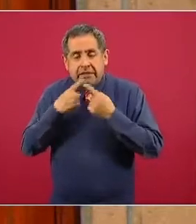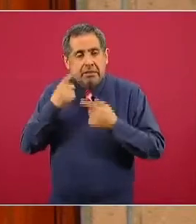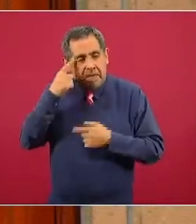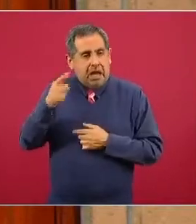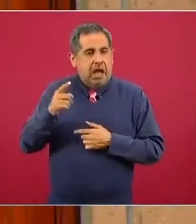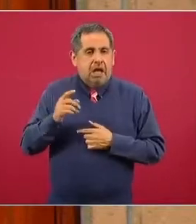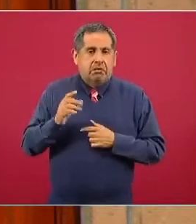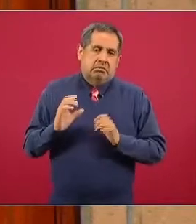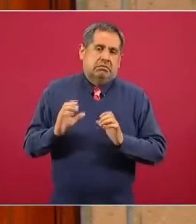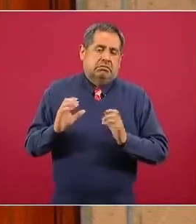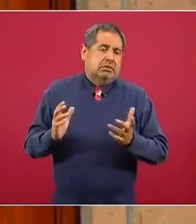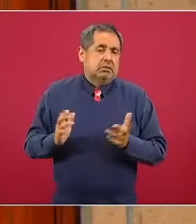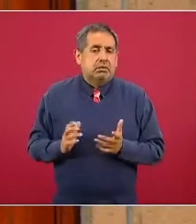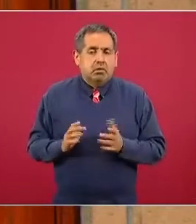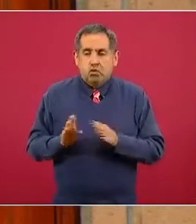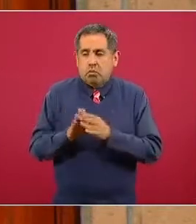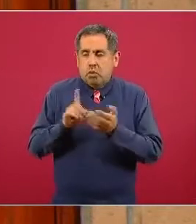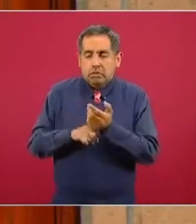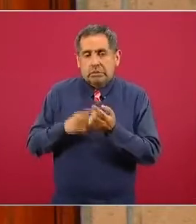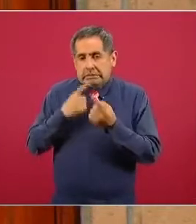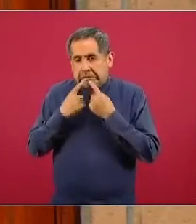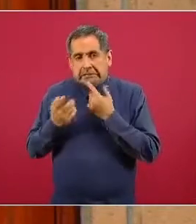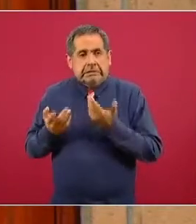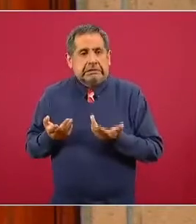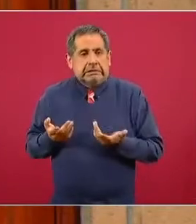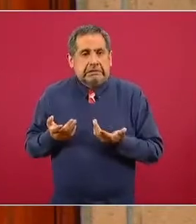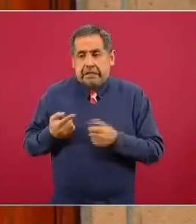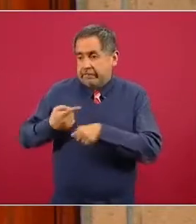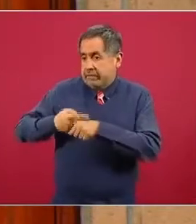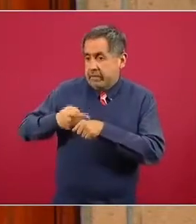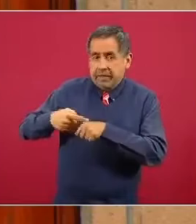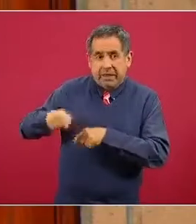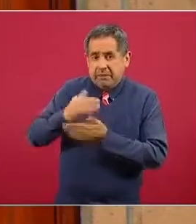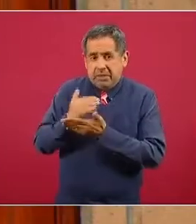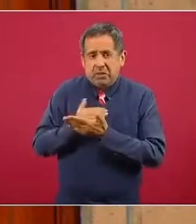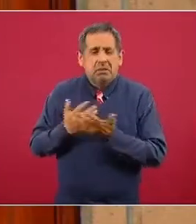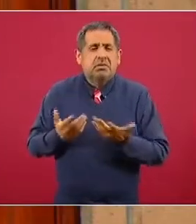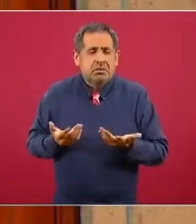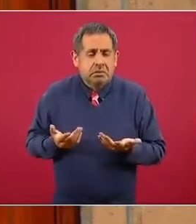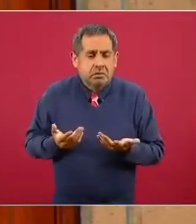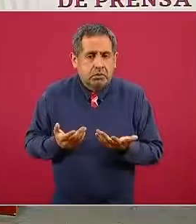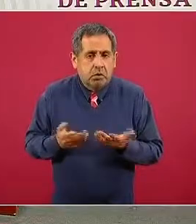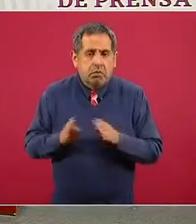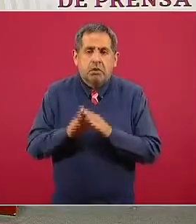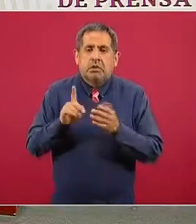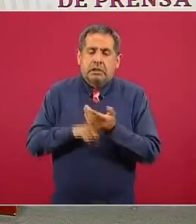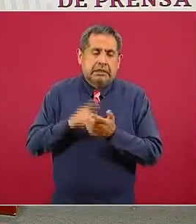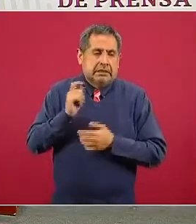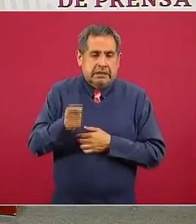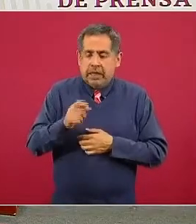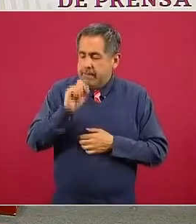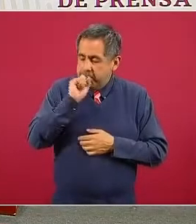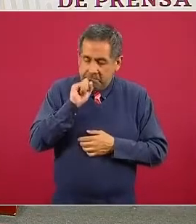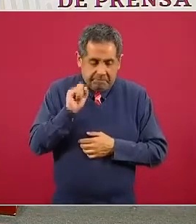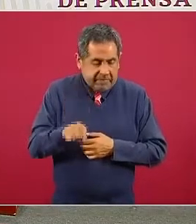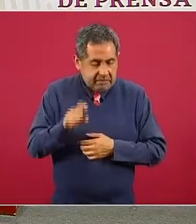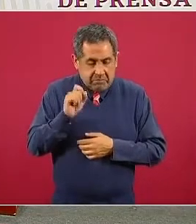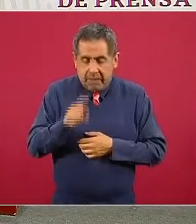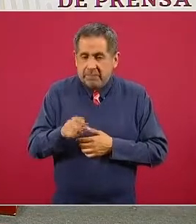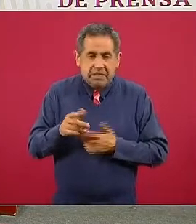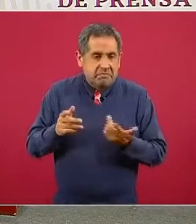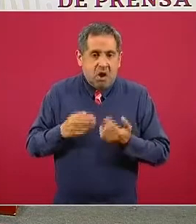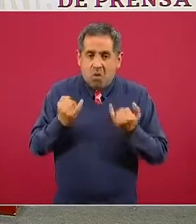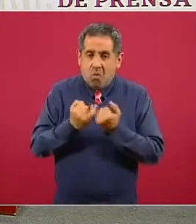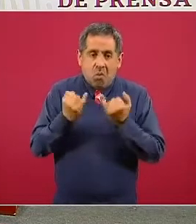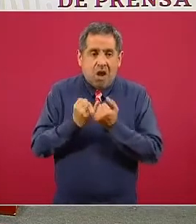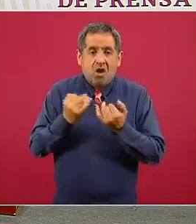la prevención de la transmisión y de la enfermedad en sí, pues prácticamente son las mismas actividades que en